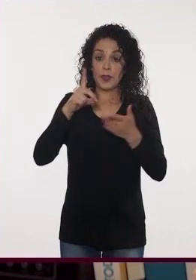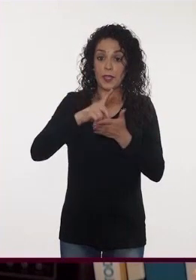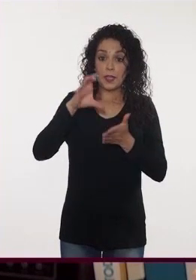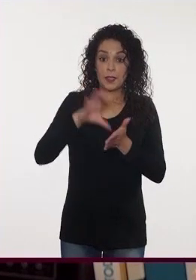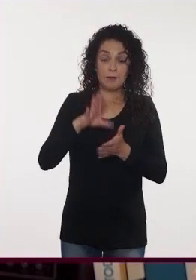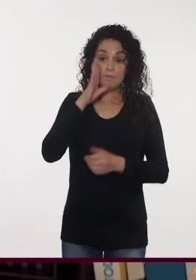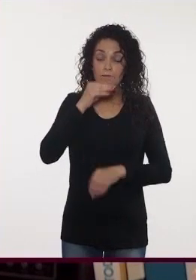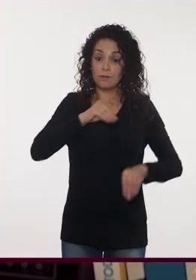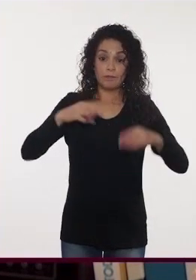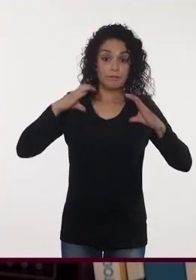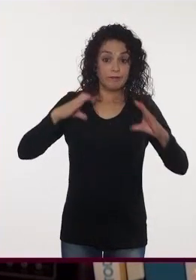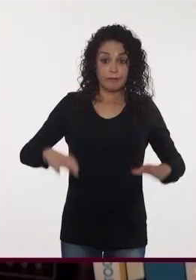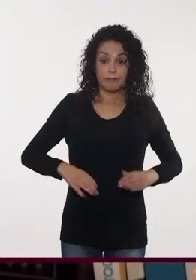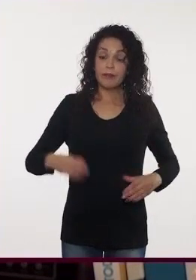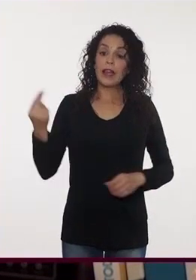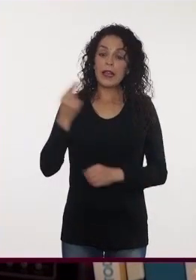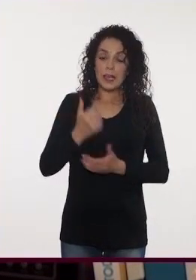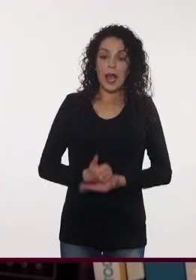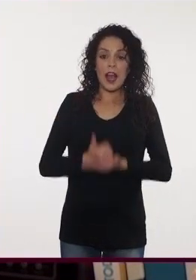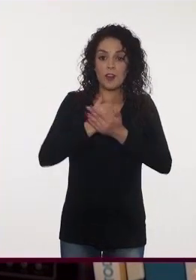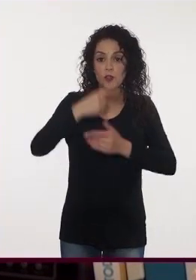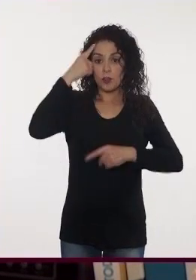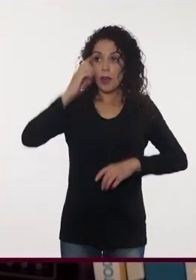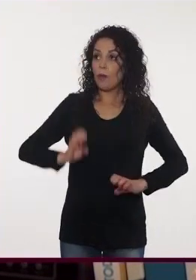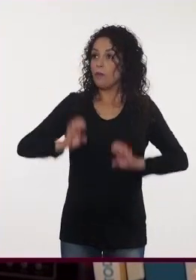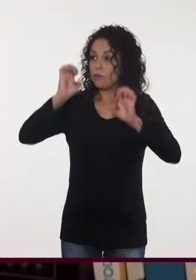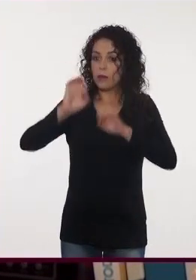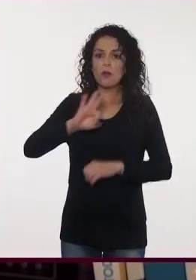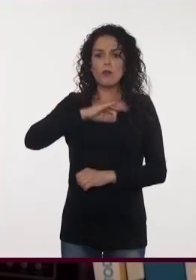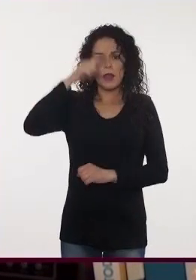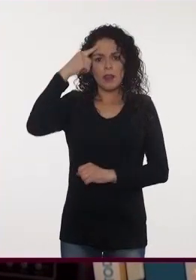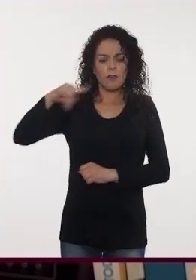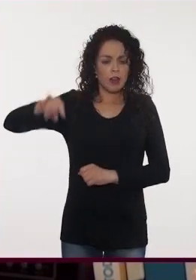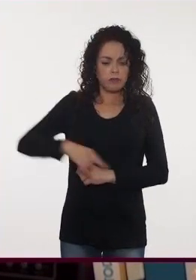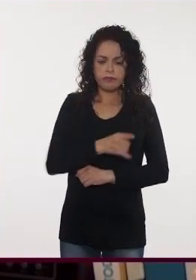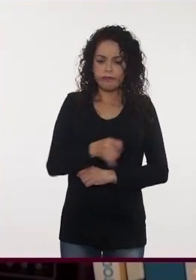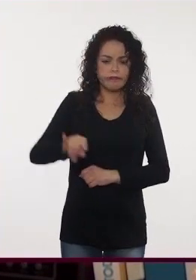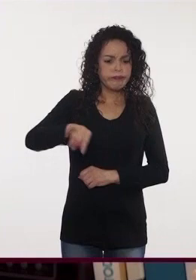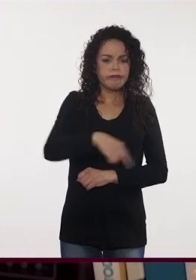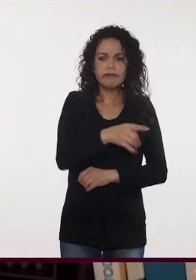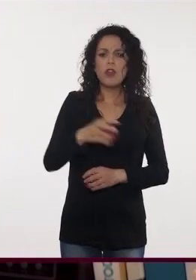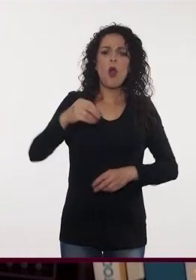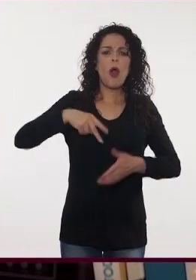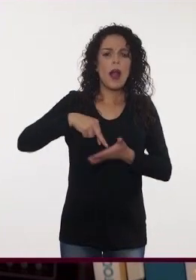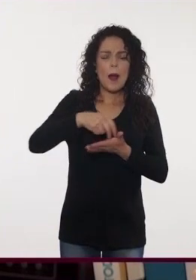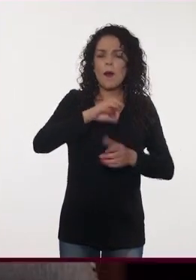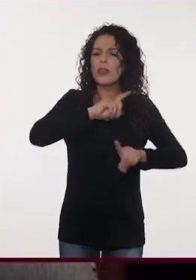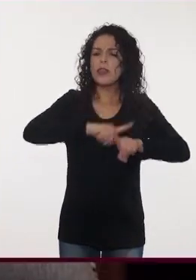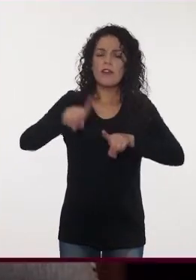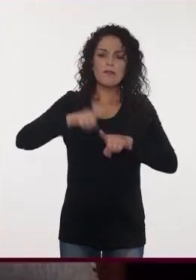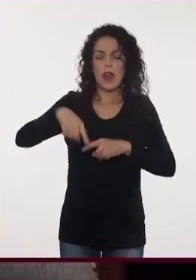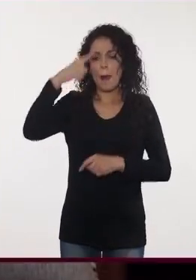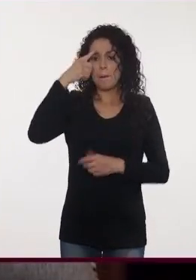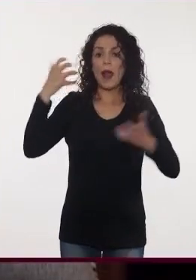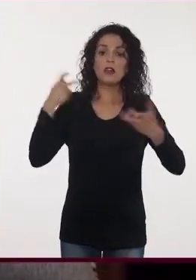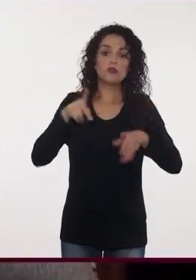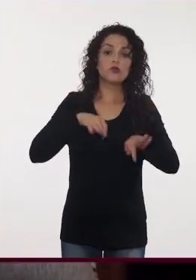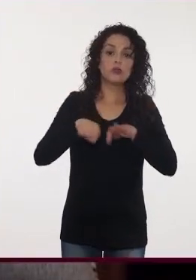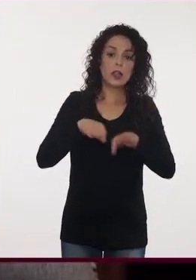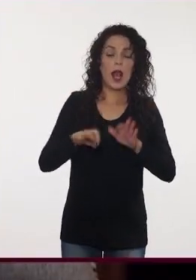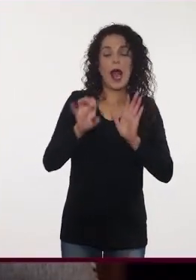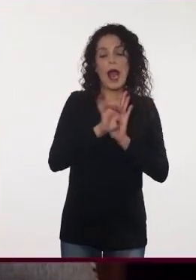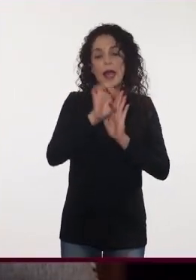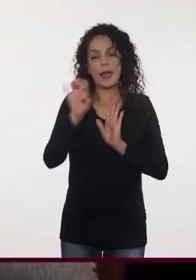requieren infraestructura que les permita moverse en todos los espacios necesarios para llevar a cabo su trabajo. Esto implica,